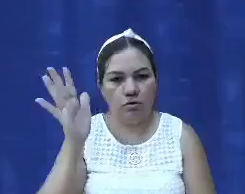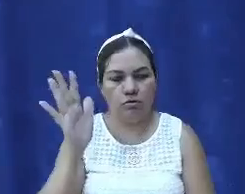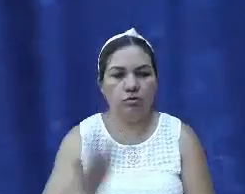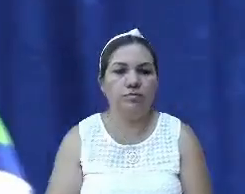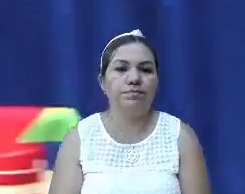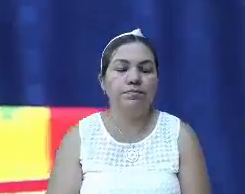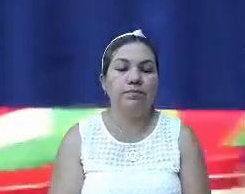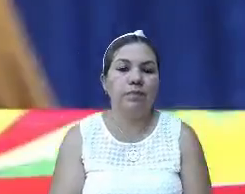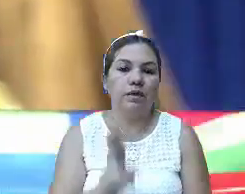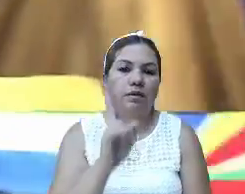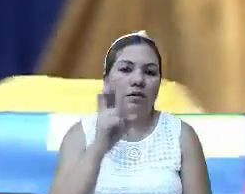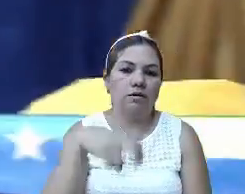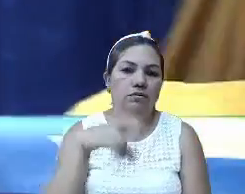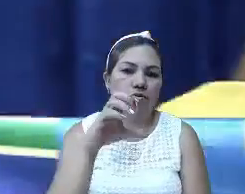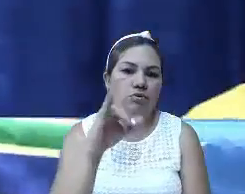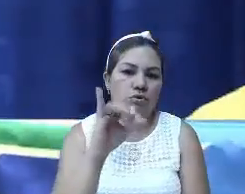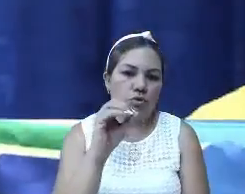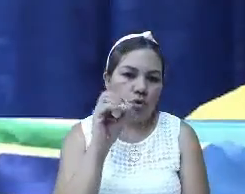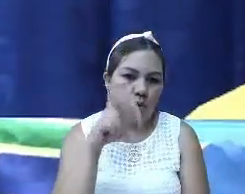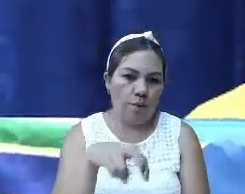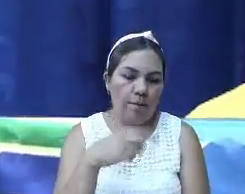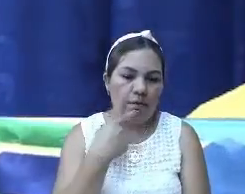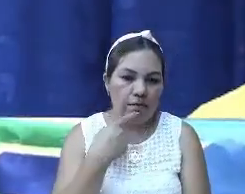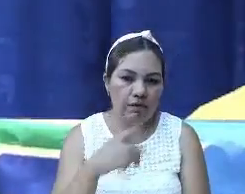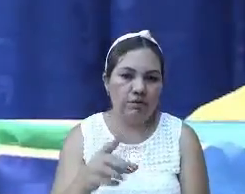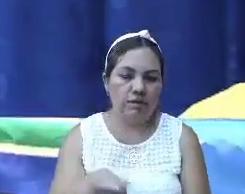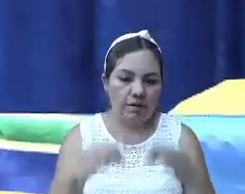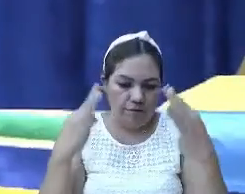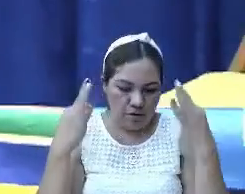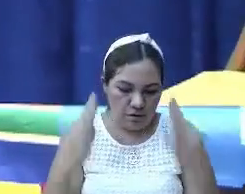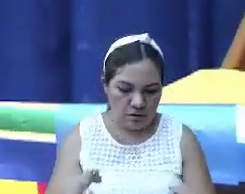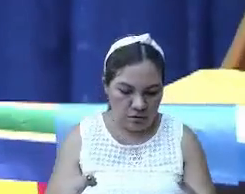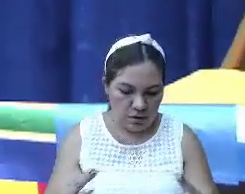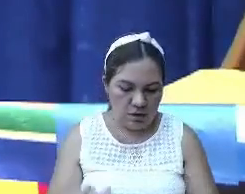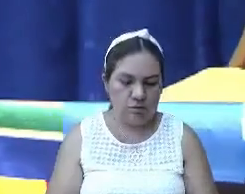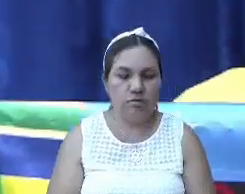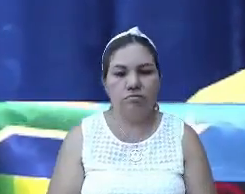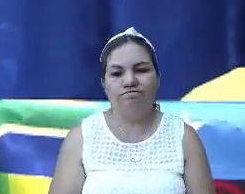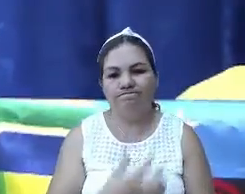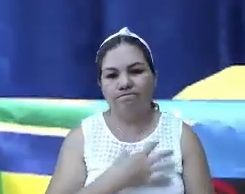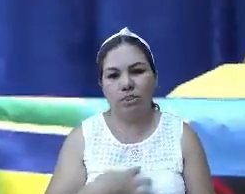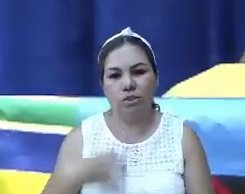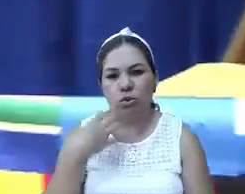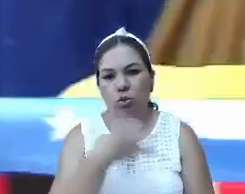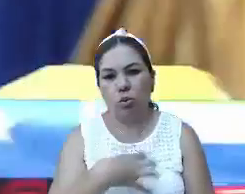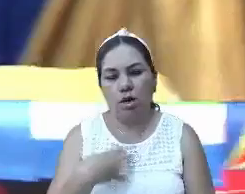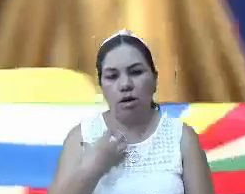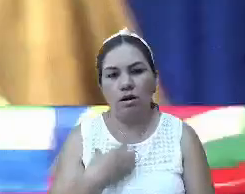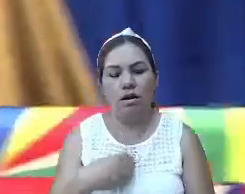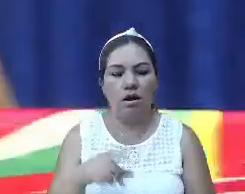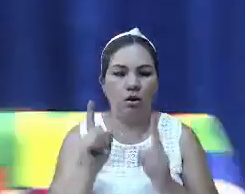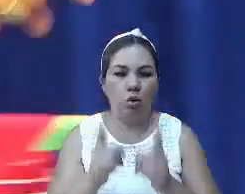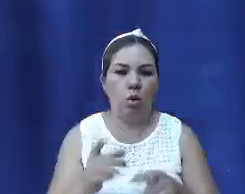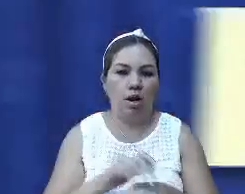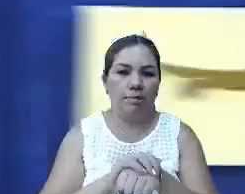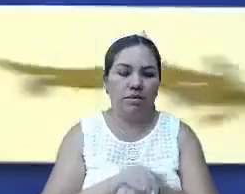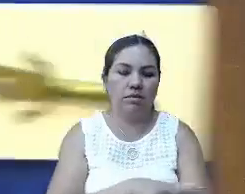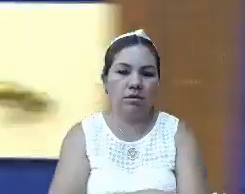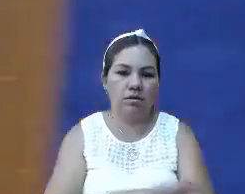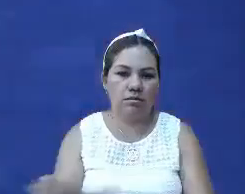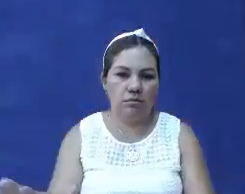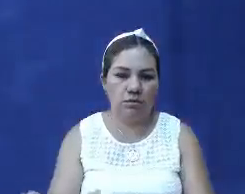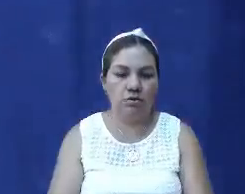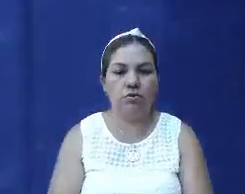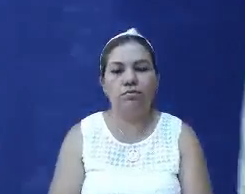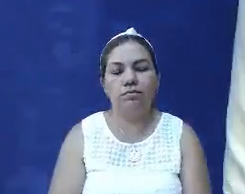la verdad aunque te cueste, y te quita las malas juntas aunque te duela. Porque acá Dios estaba